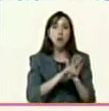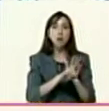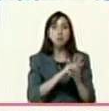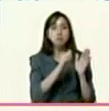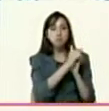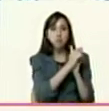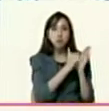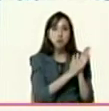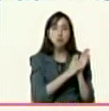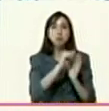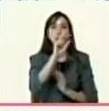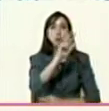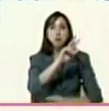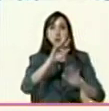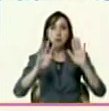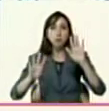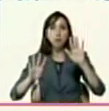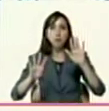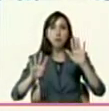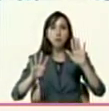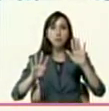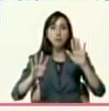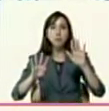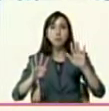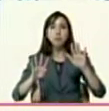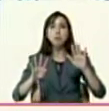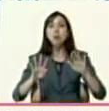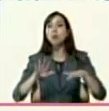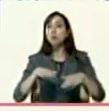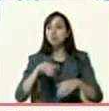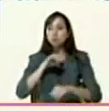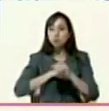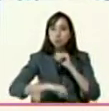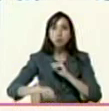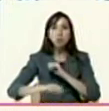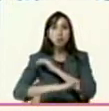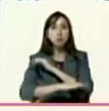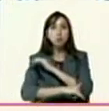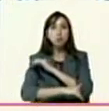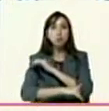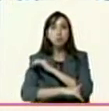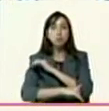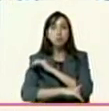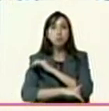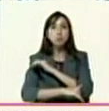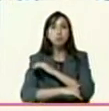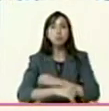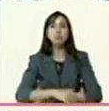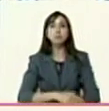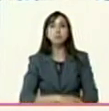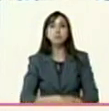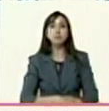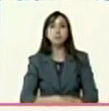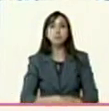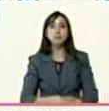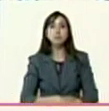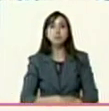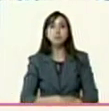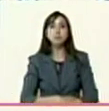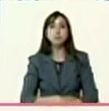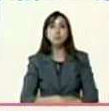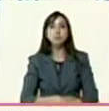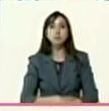39 del decreto con rango, valor y fuerza de ley contra la corrupción, y en el cual dispone que